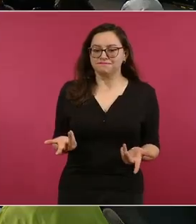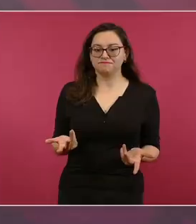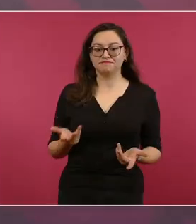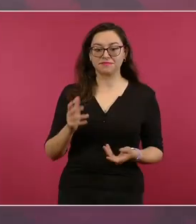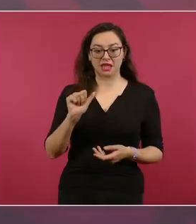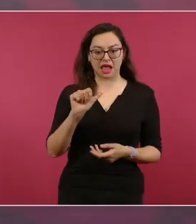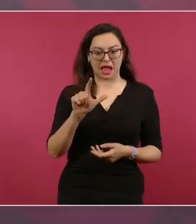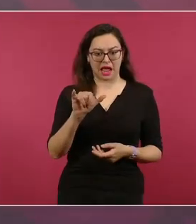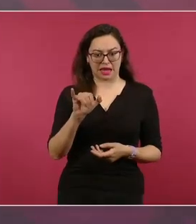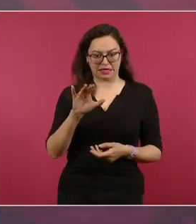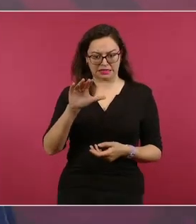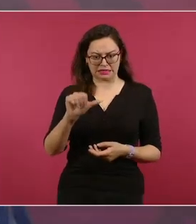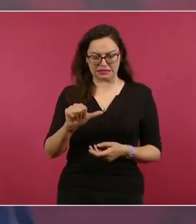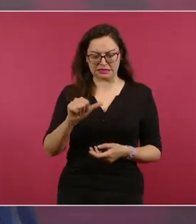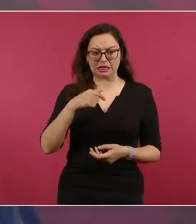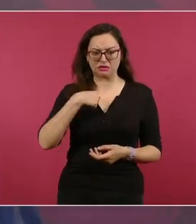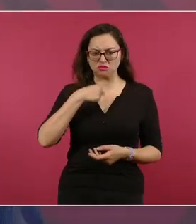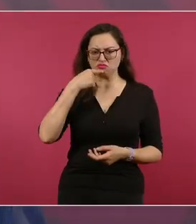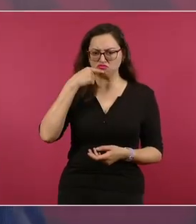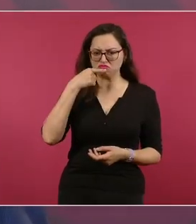no nos compliquemos,